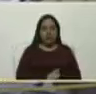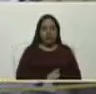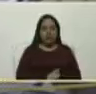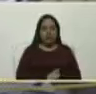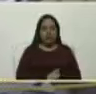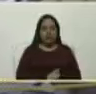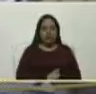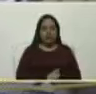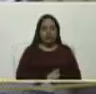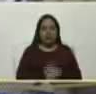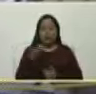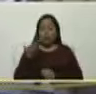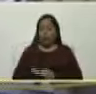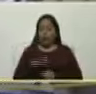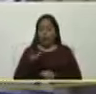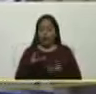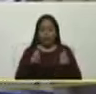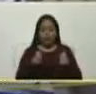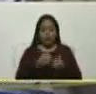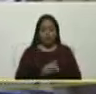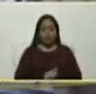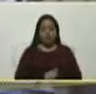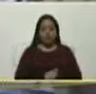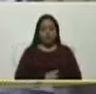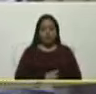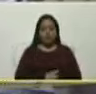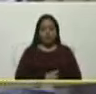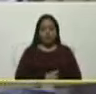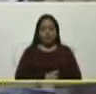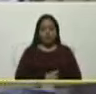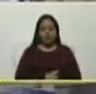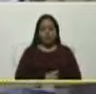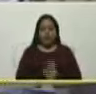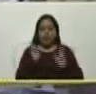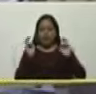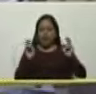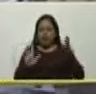es muy importante todo el tema